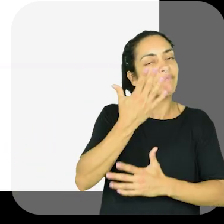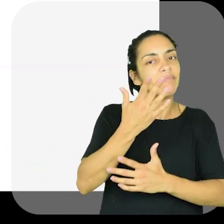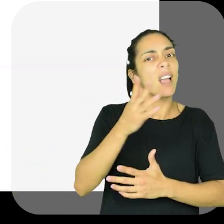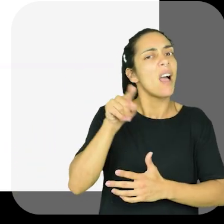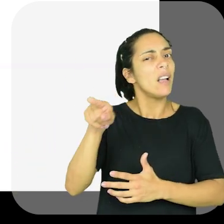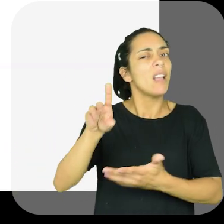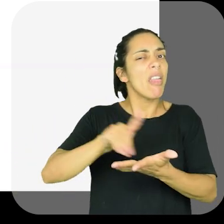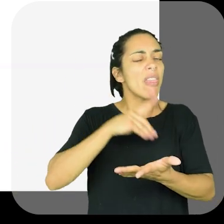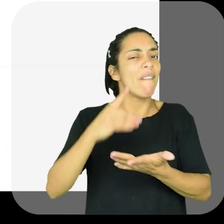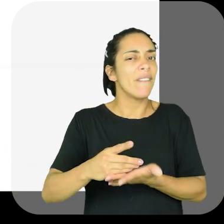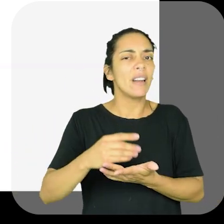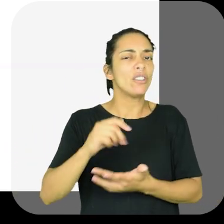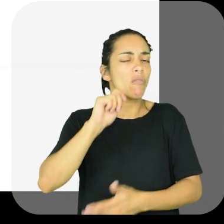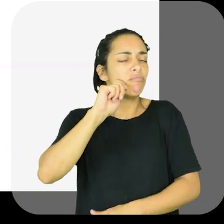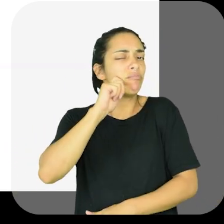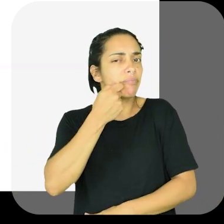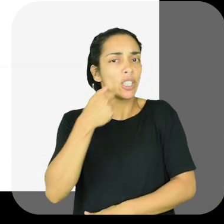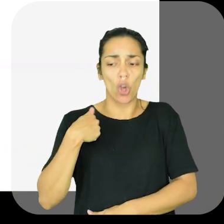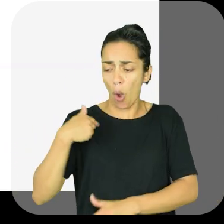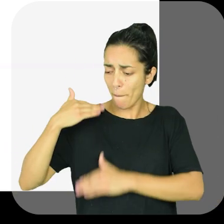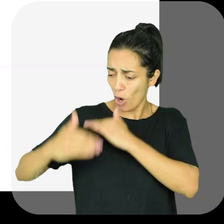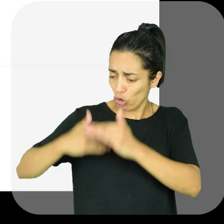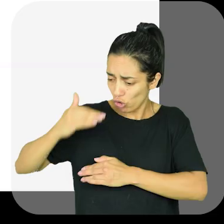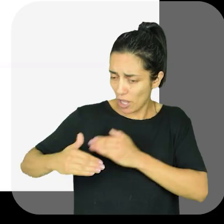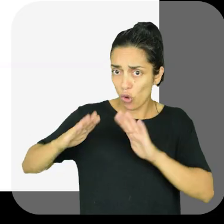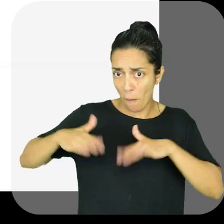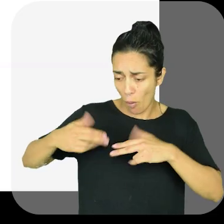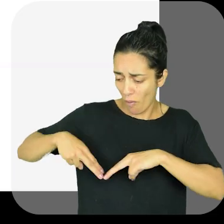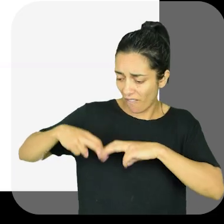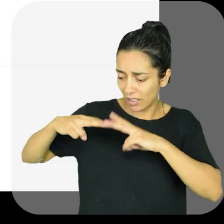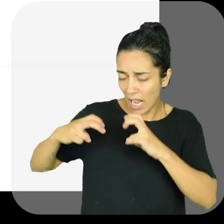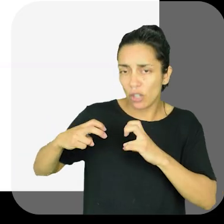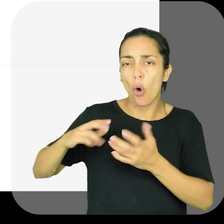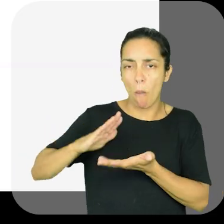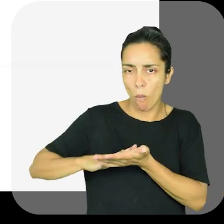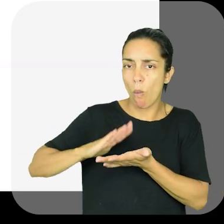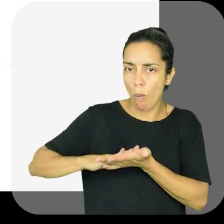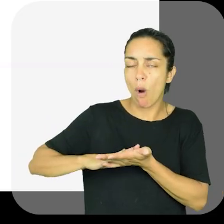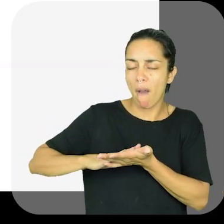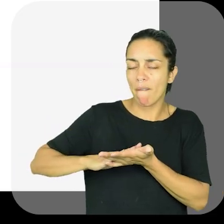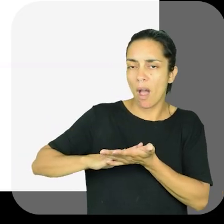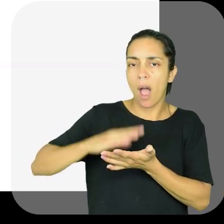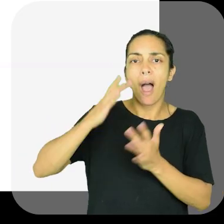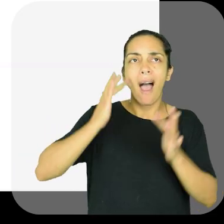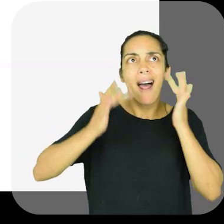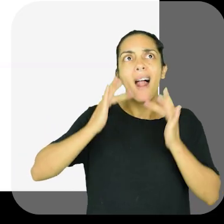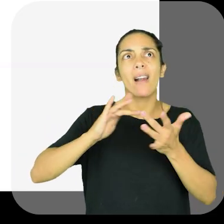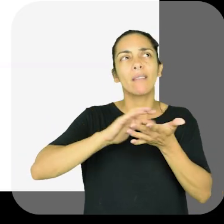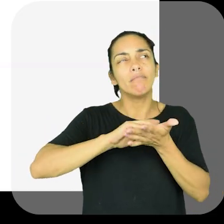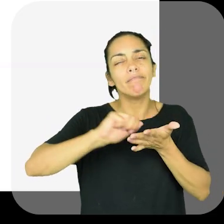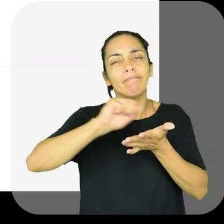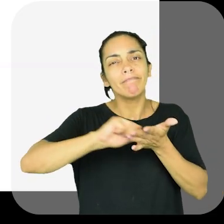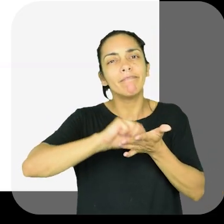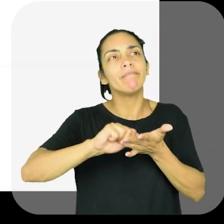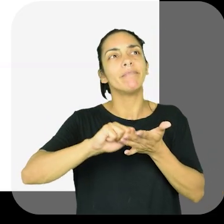muy bonita porque en mis procesos investigativos lo he comprobado. La ortografía lo que permite es que